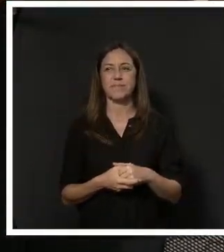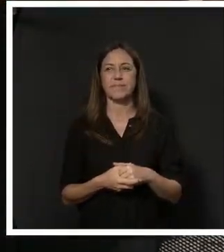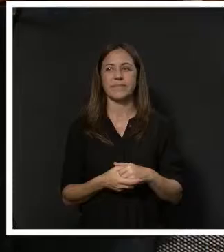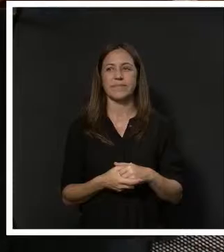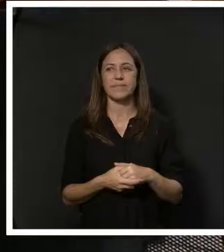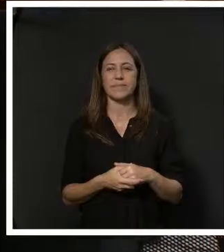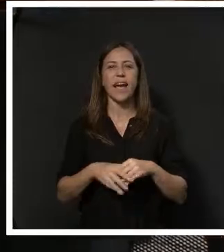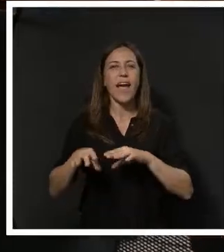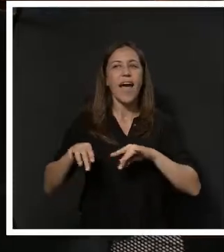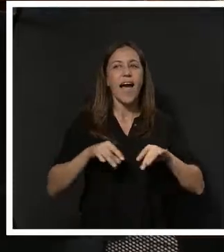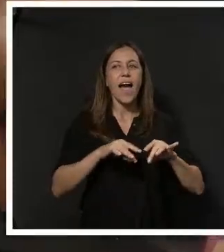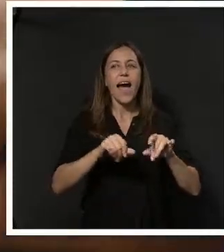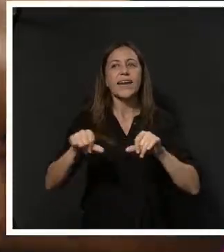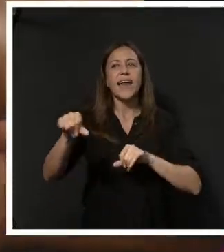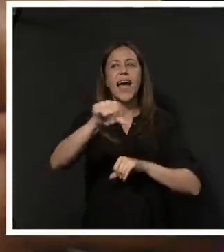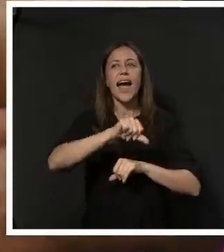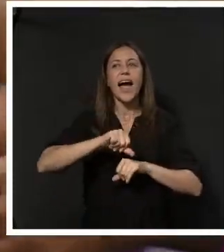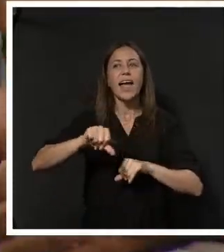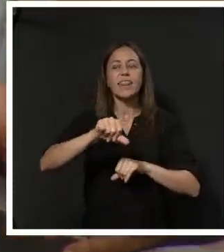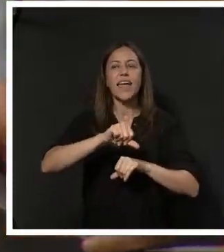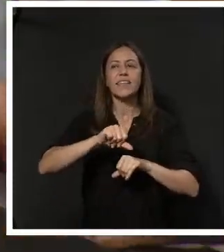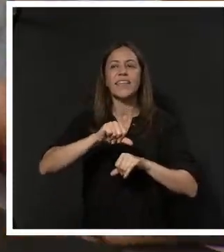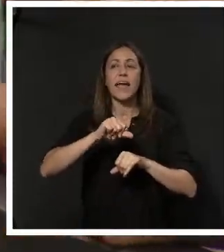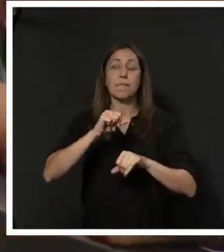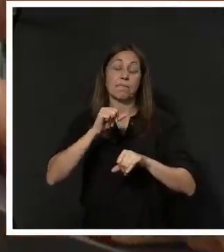harina aceite pimentón